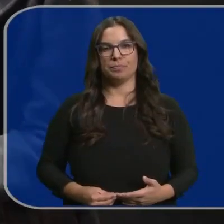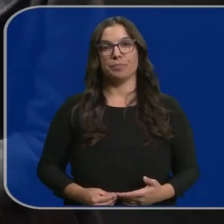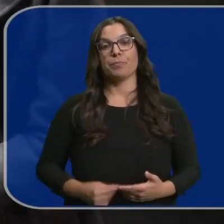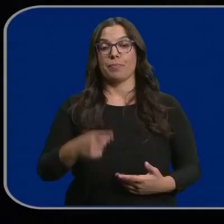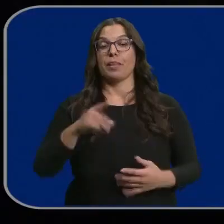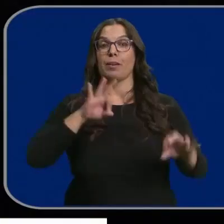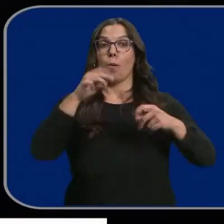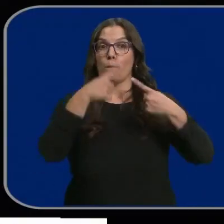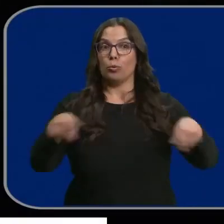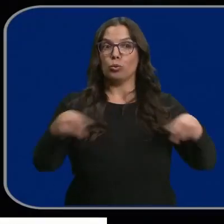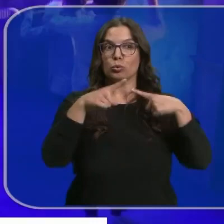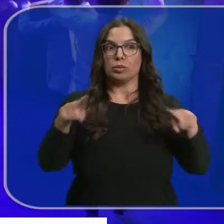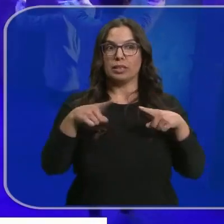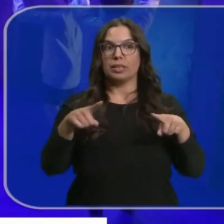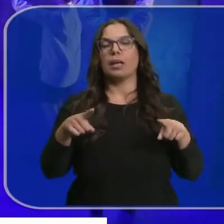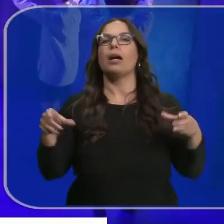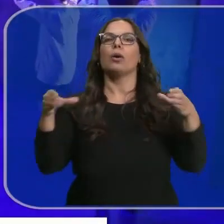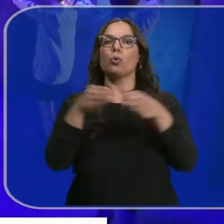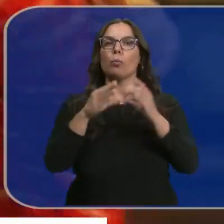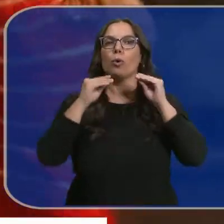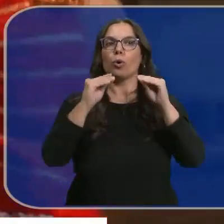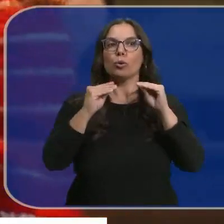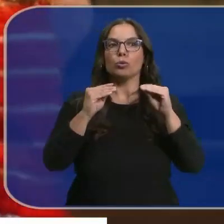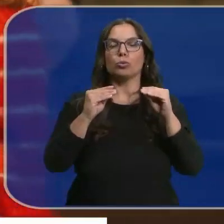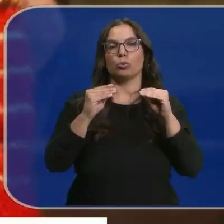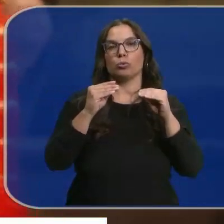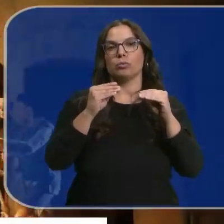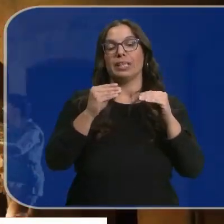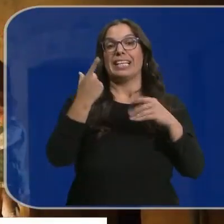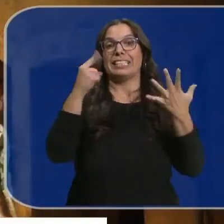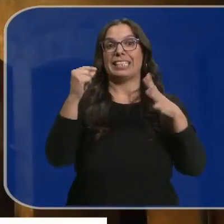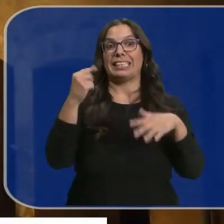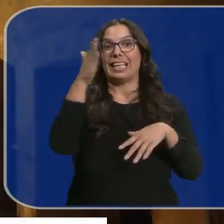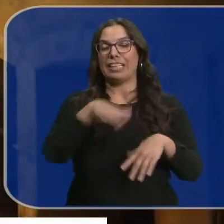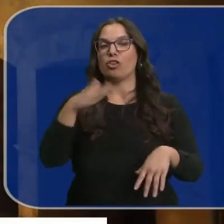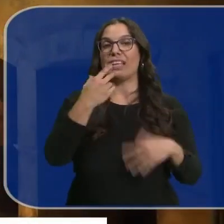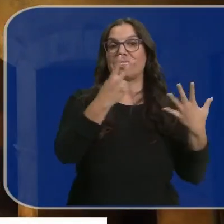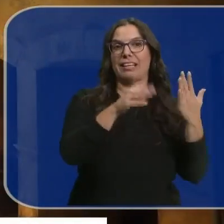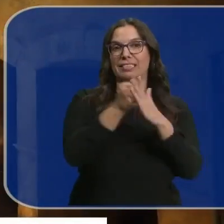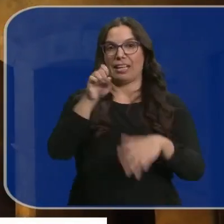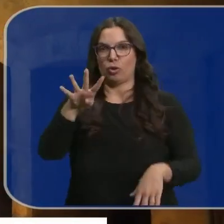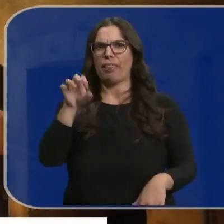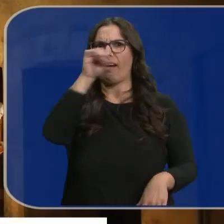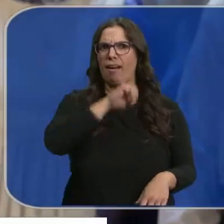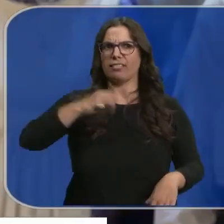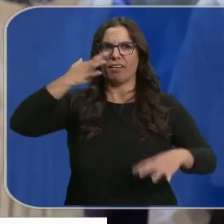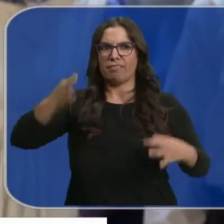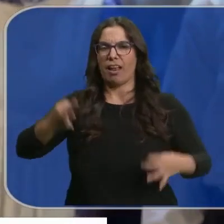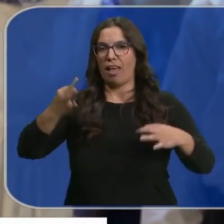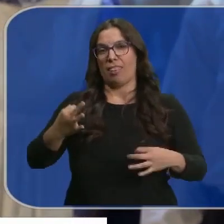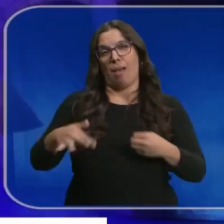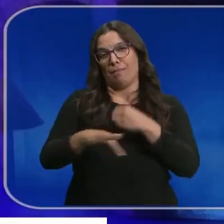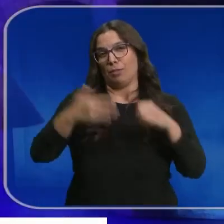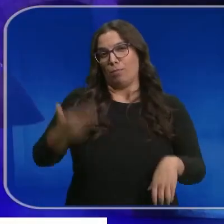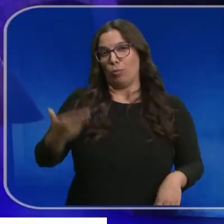El musical cuenta con su propia coral... ...la Escolanía de los Chicos del Coro... ...60 voces de entre 7 y 14 años... ...que son el alma de